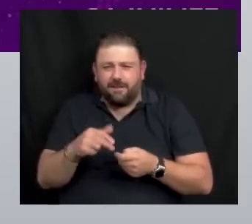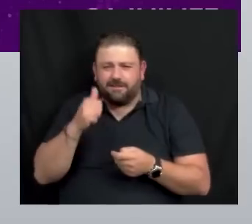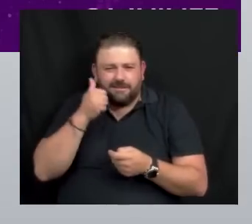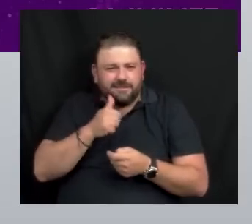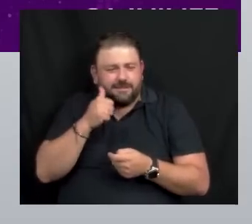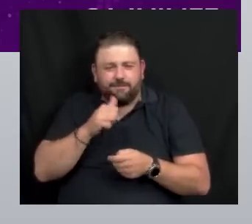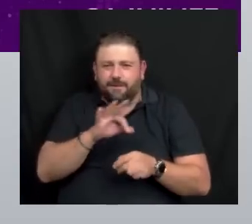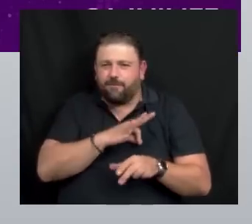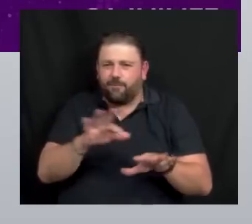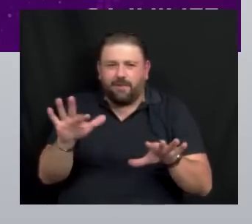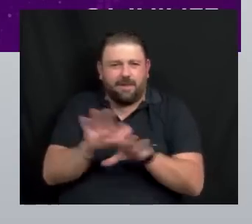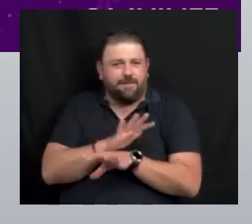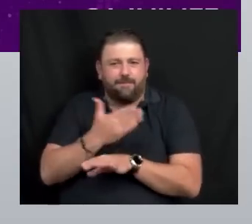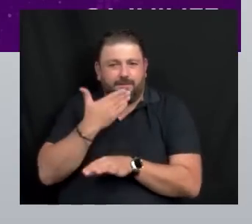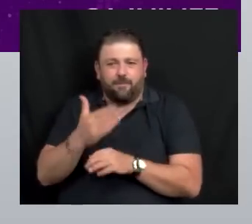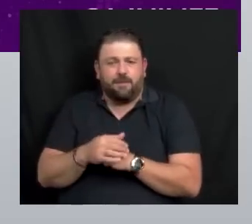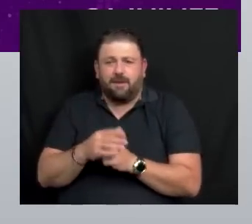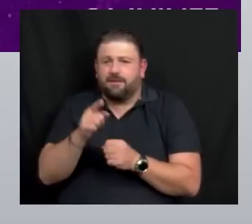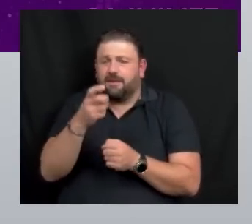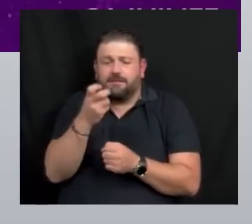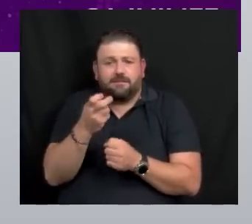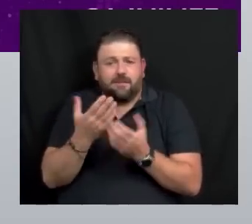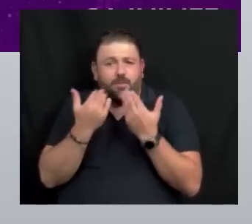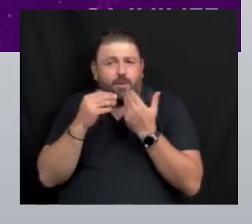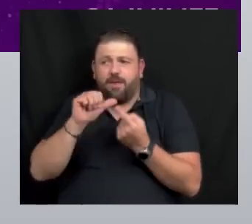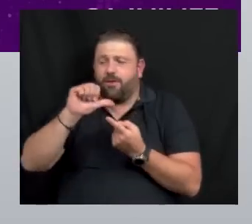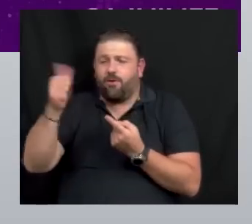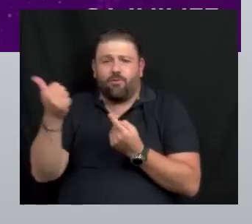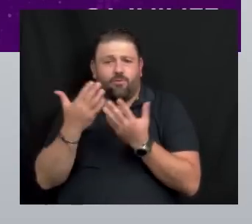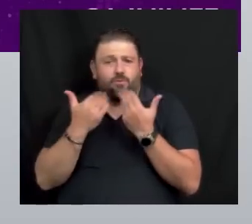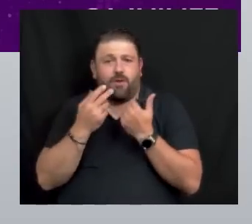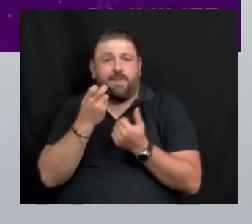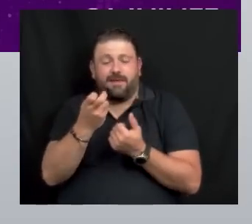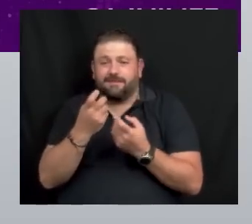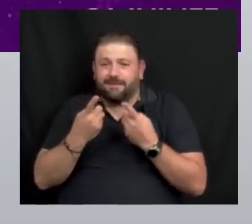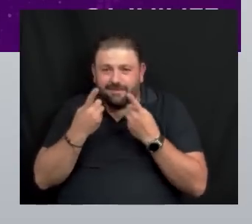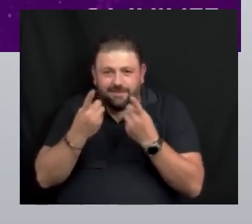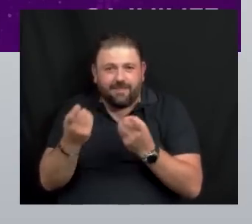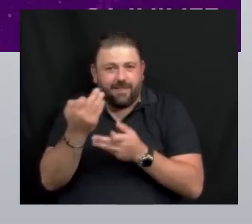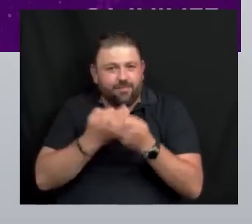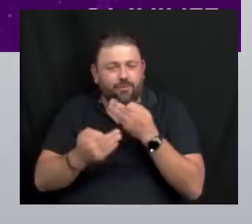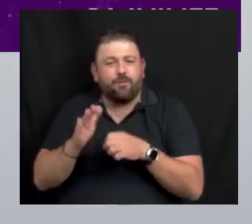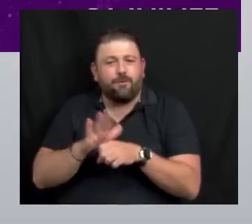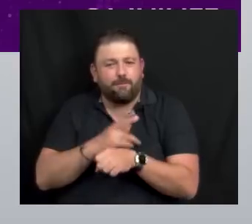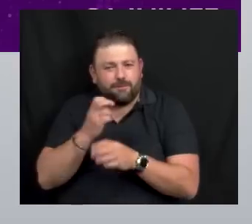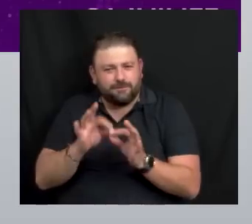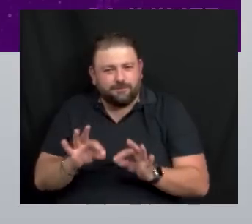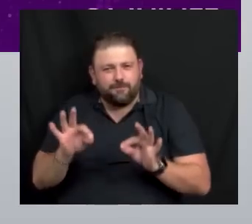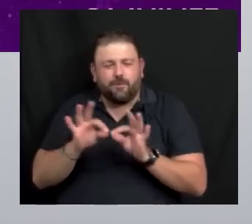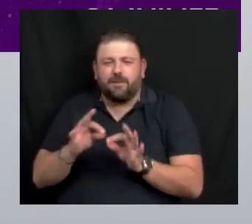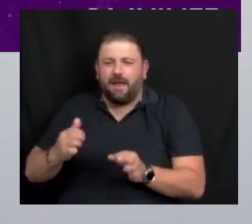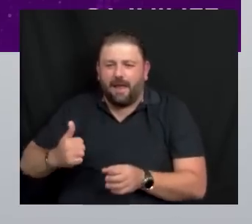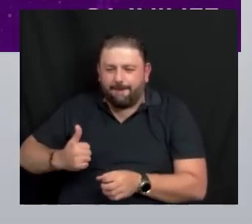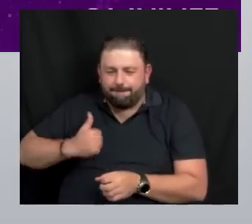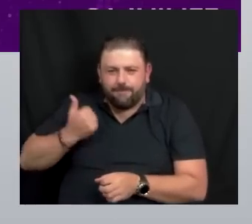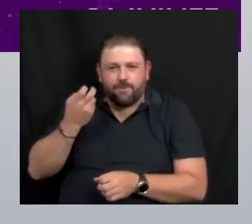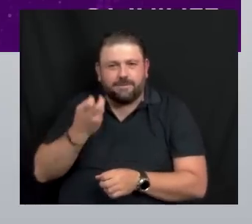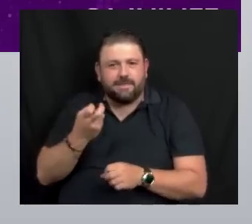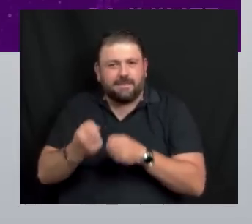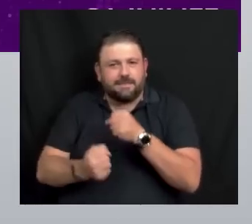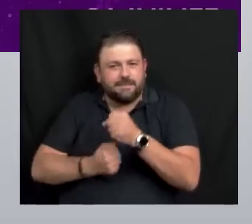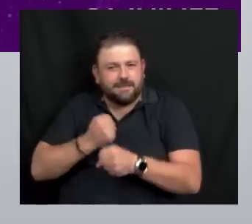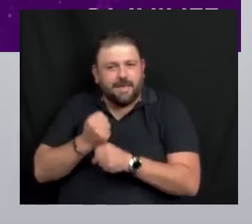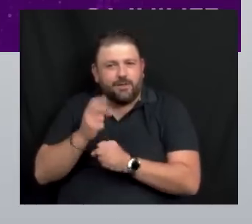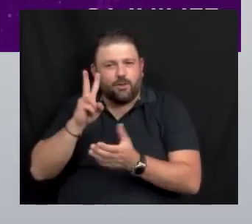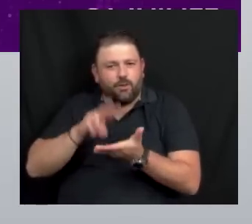otra empresa que haga esto. No existe una empresa que te dé todo esto. Entonces, aprovéchalo. Y tomando en cuenta que el 2023 es de